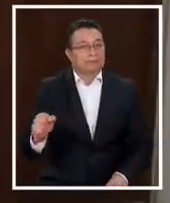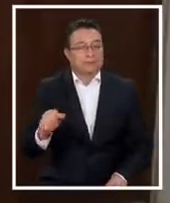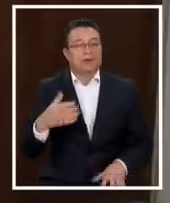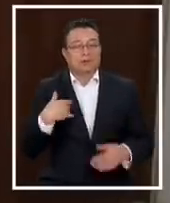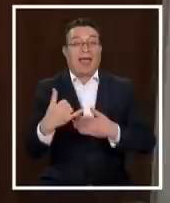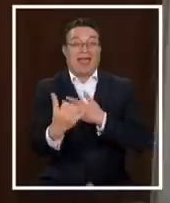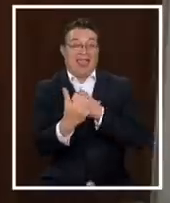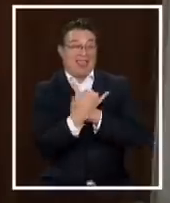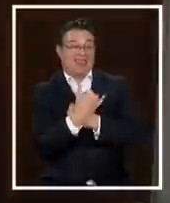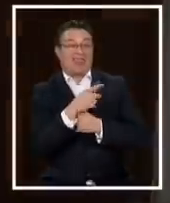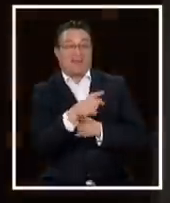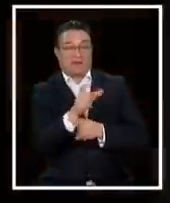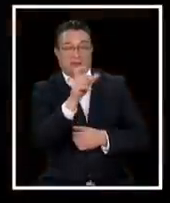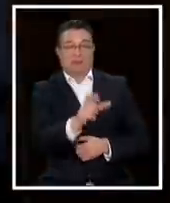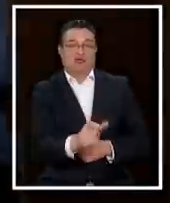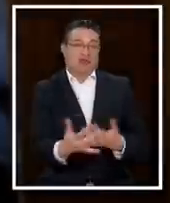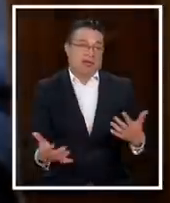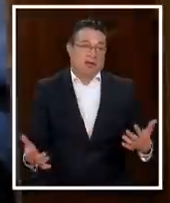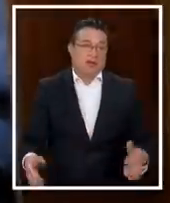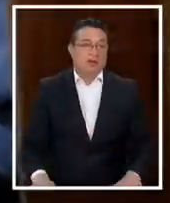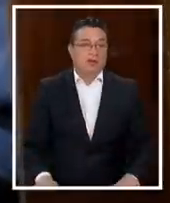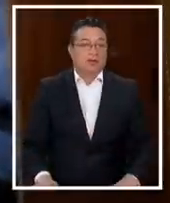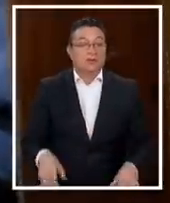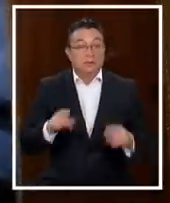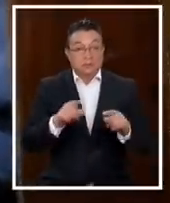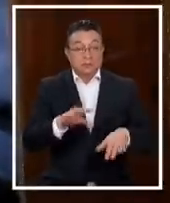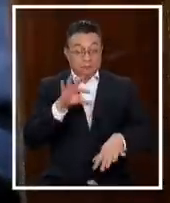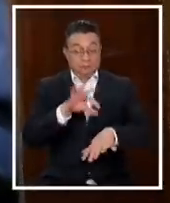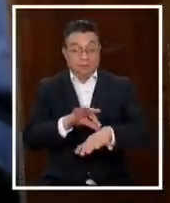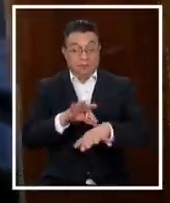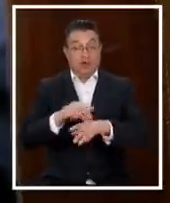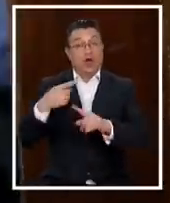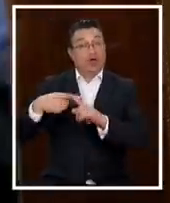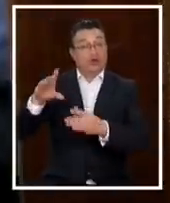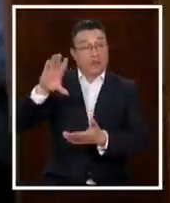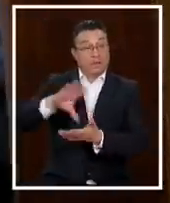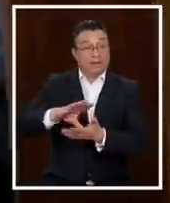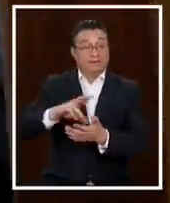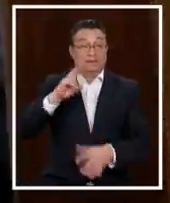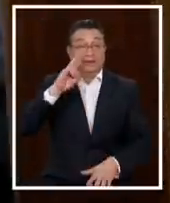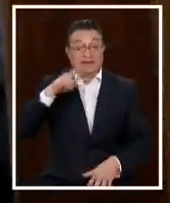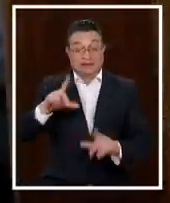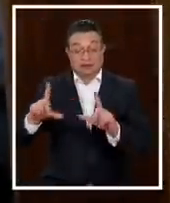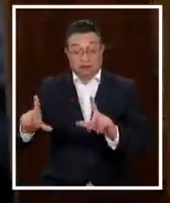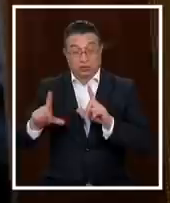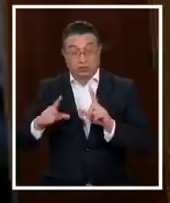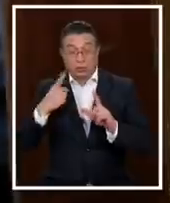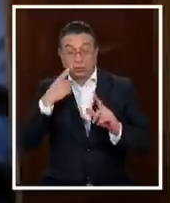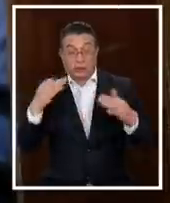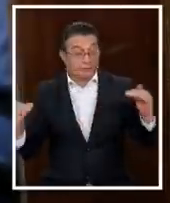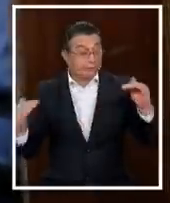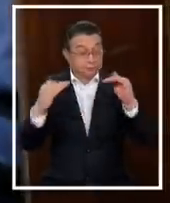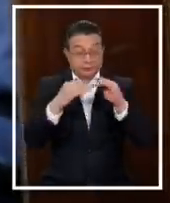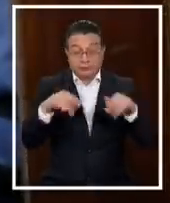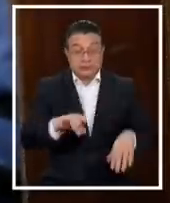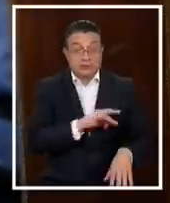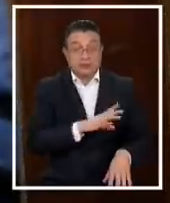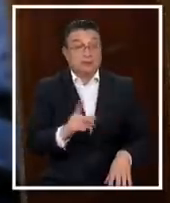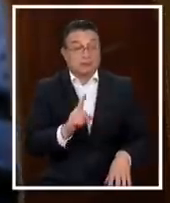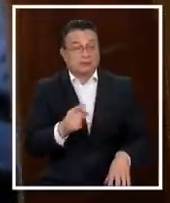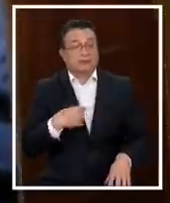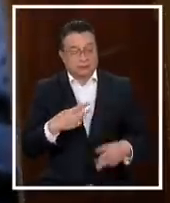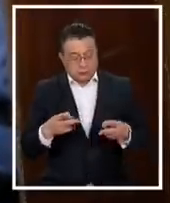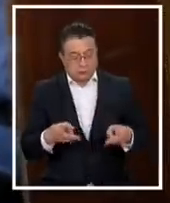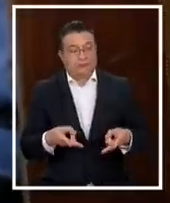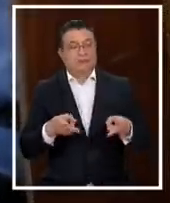fuimos estafados también por esta persona. Y como era un médico extranjero sin el título acreditado, se le